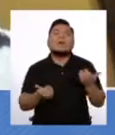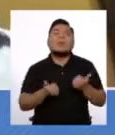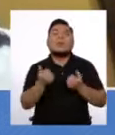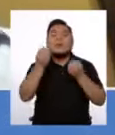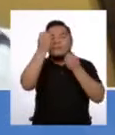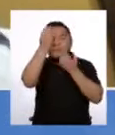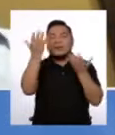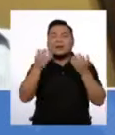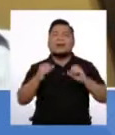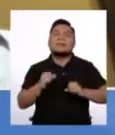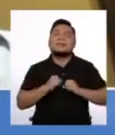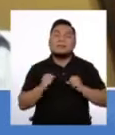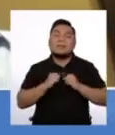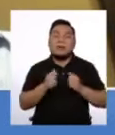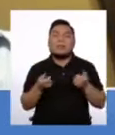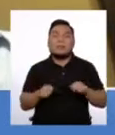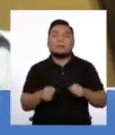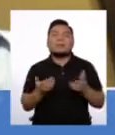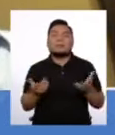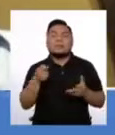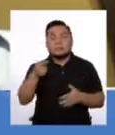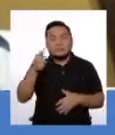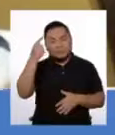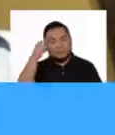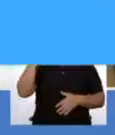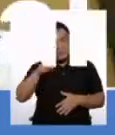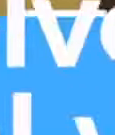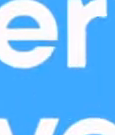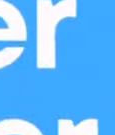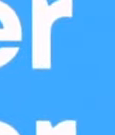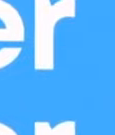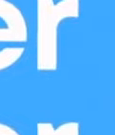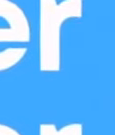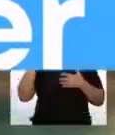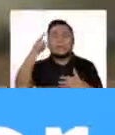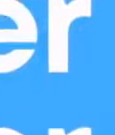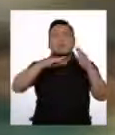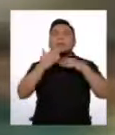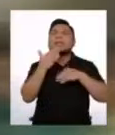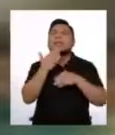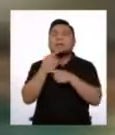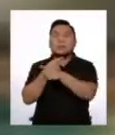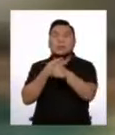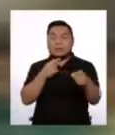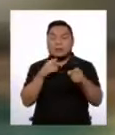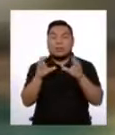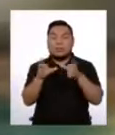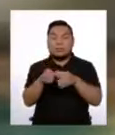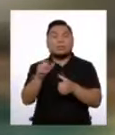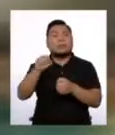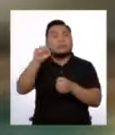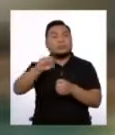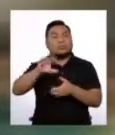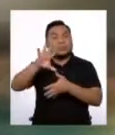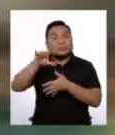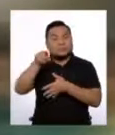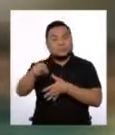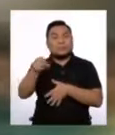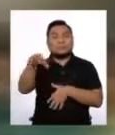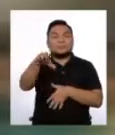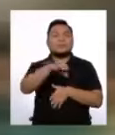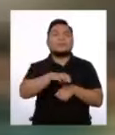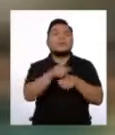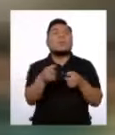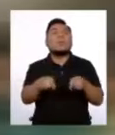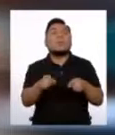información deportiva tras el corte comercial. que están seguramente nerviosos y preocupados son los equipos sudamericanos. Pausa ver cuándo